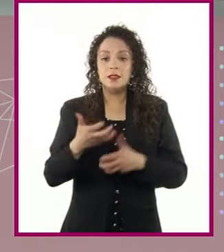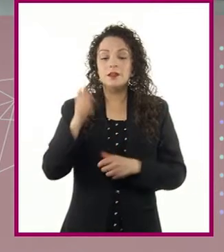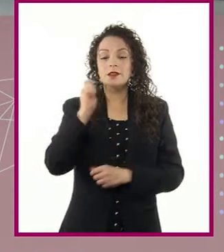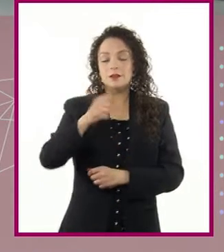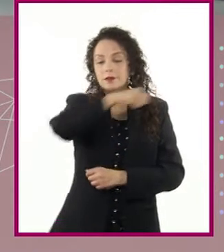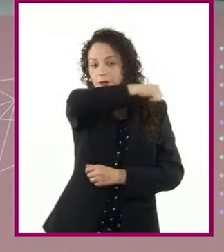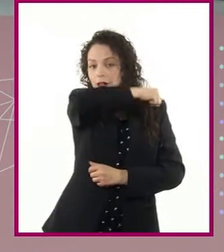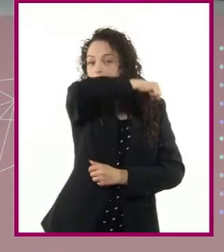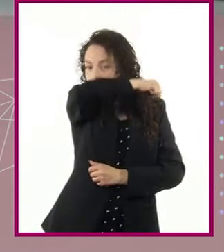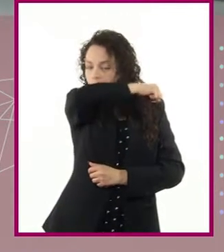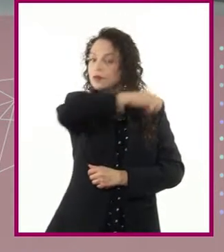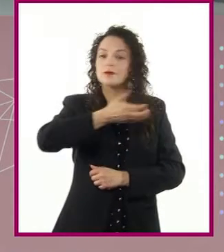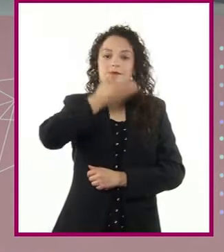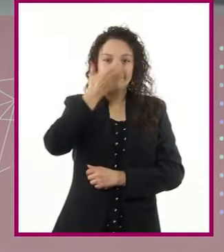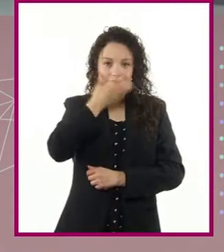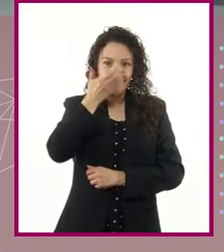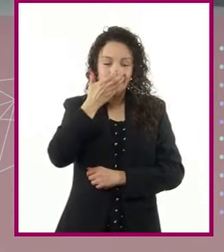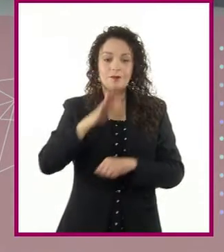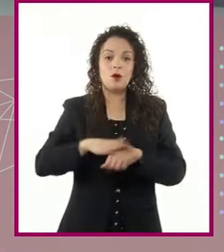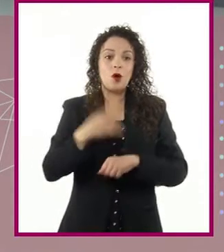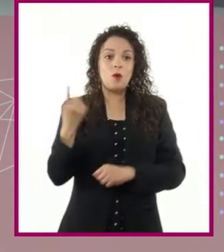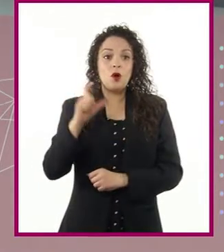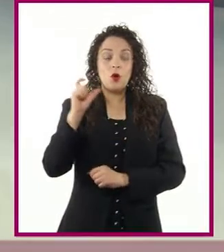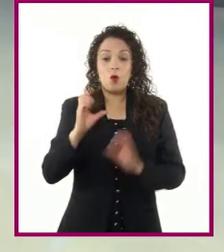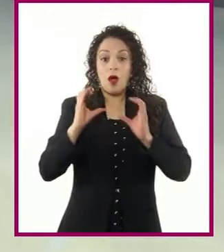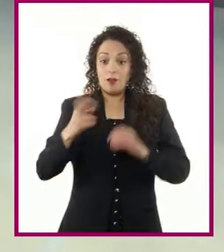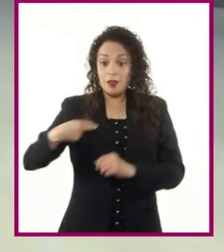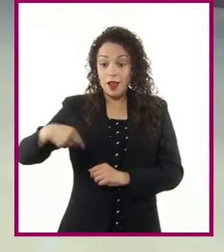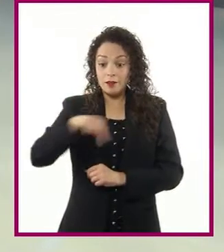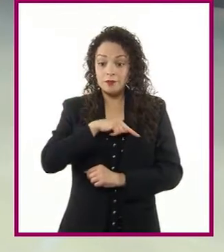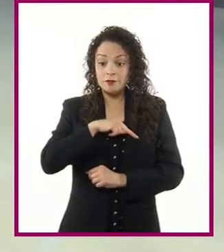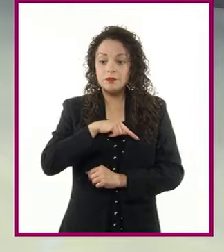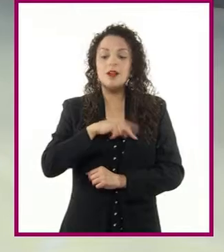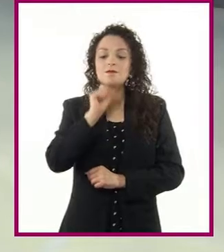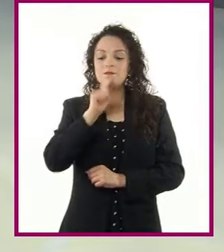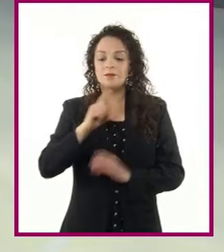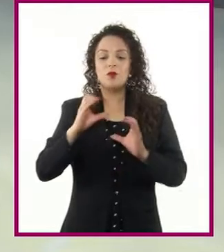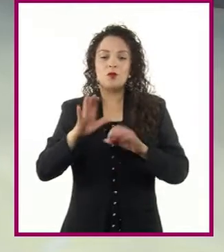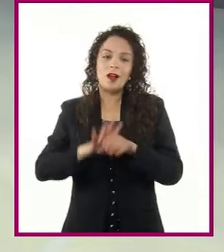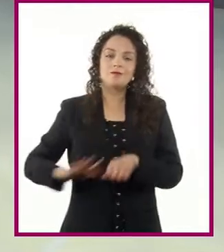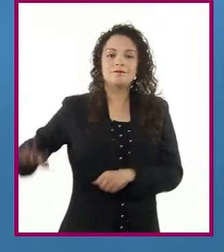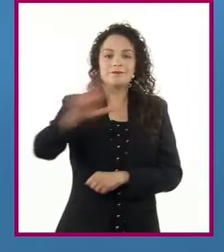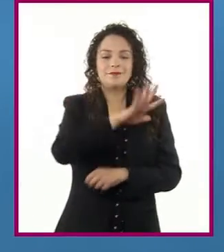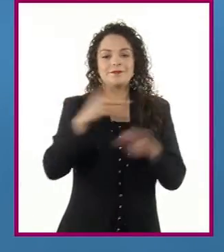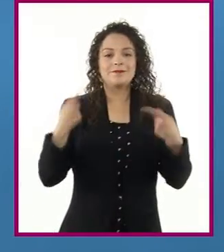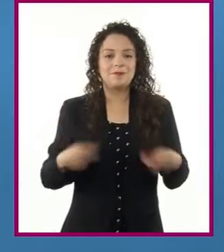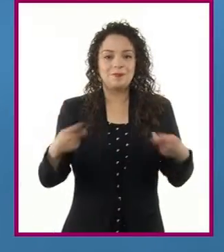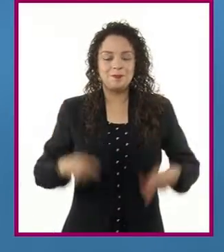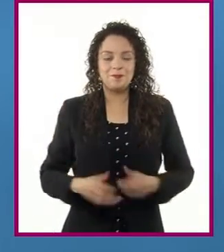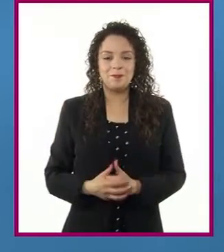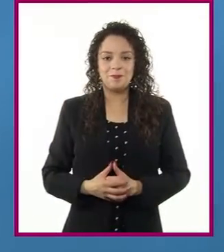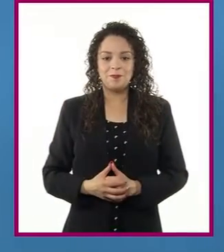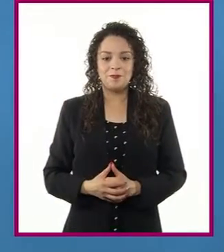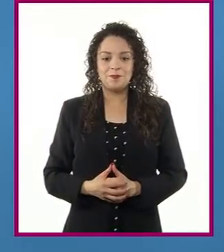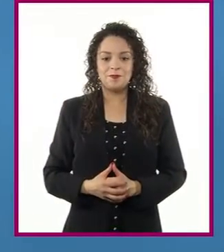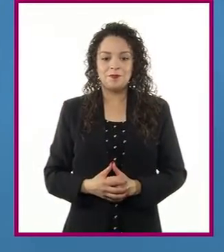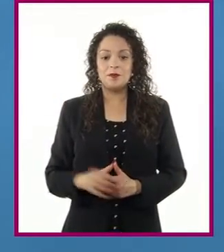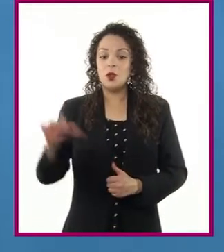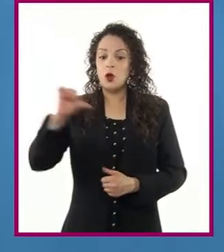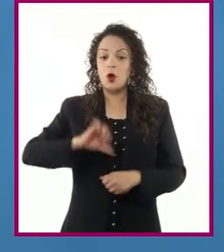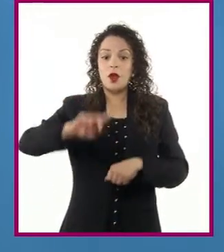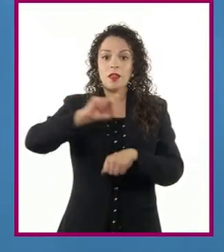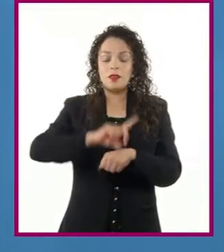de etiqueta, ya que al cuidarnos nosotros mismos, cuidamos a todos. En la sesión de